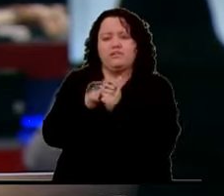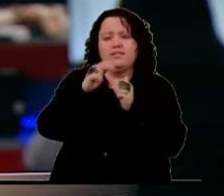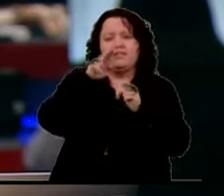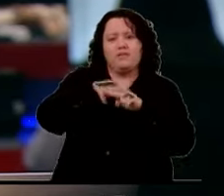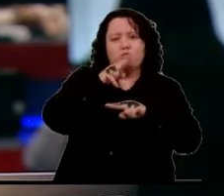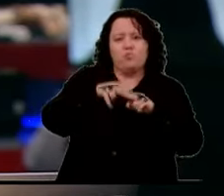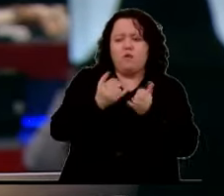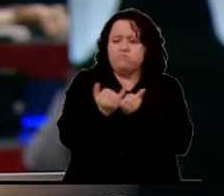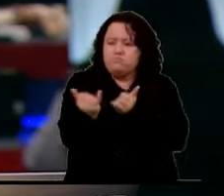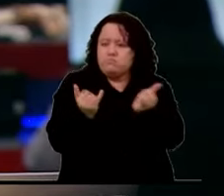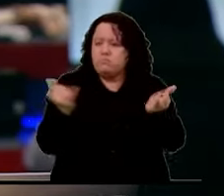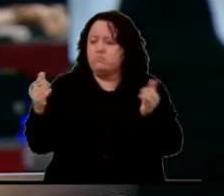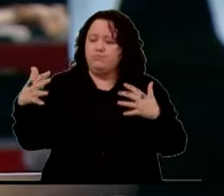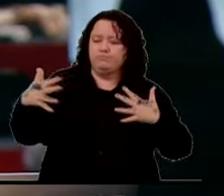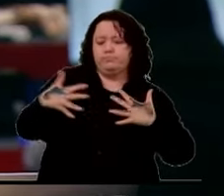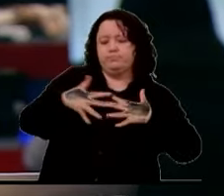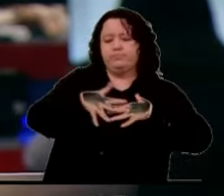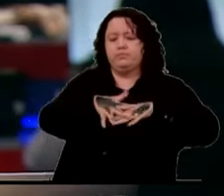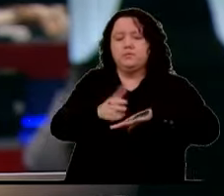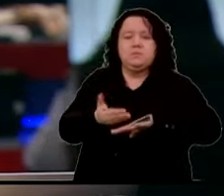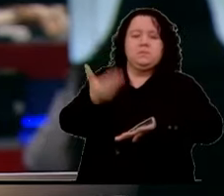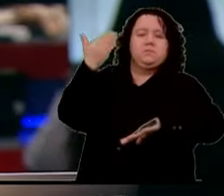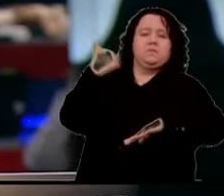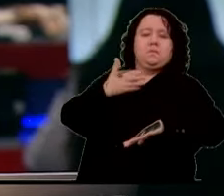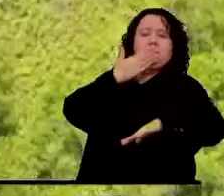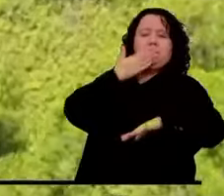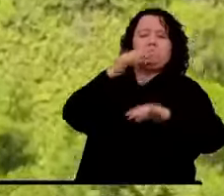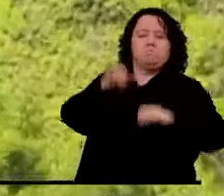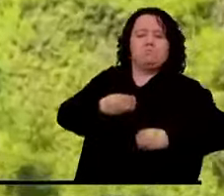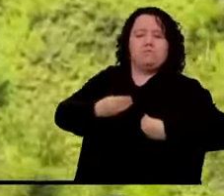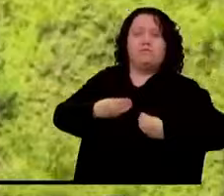con la historia de los indígenas que habitaron esta región.